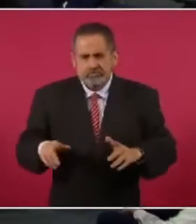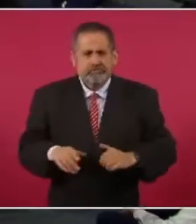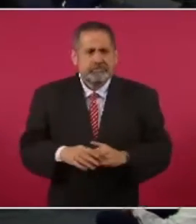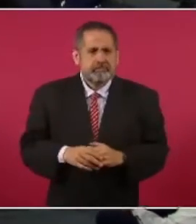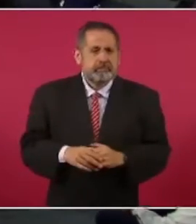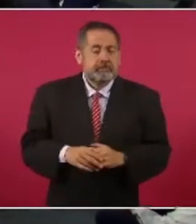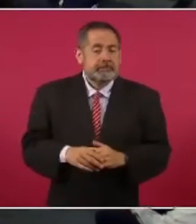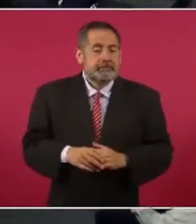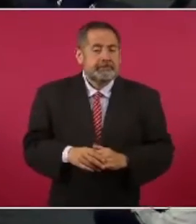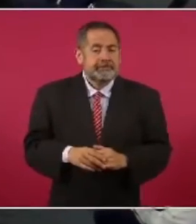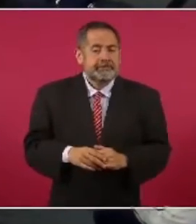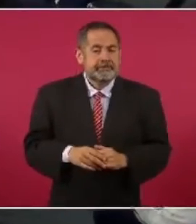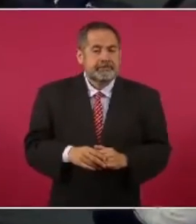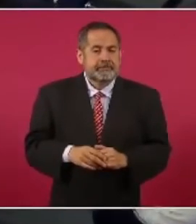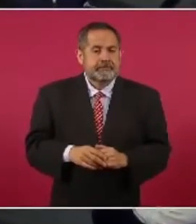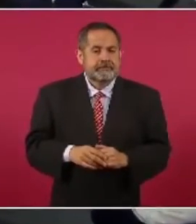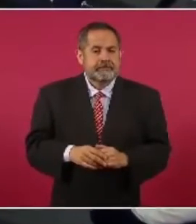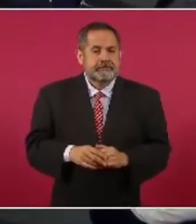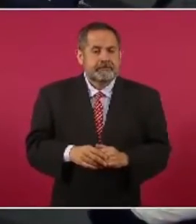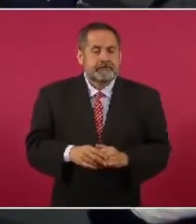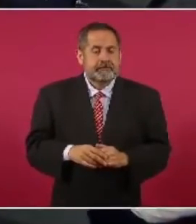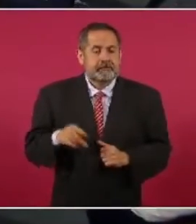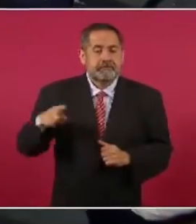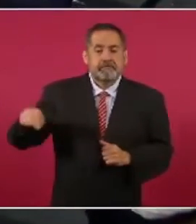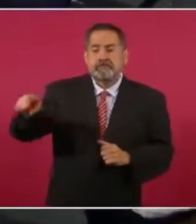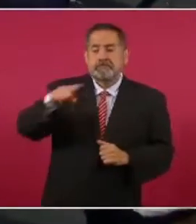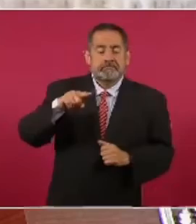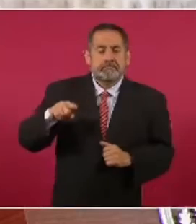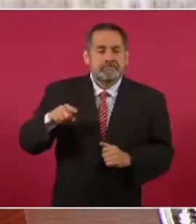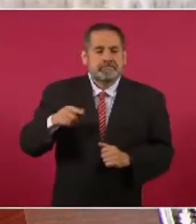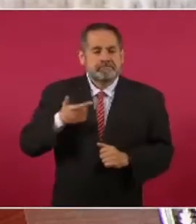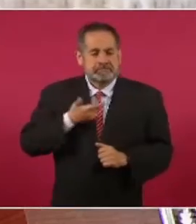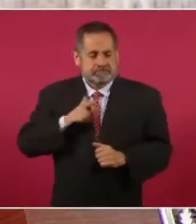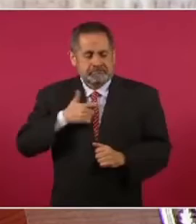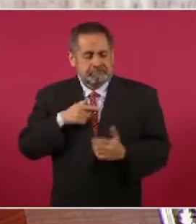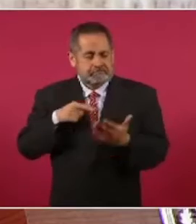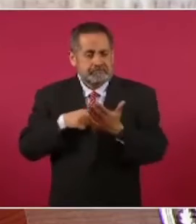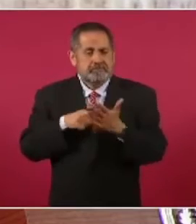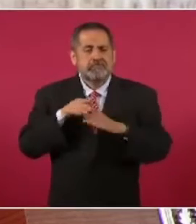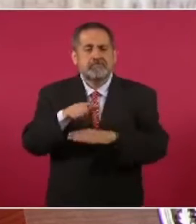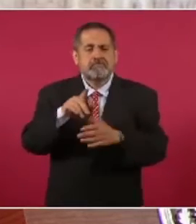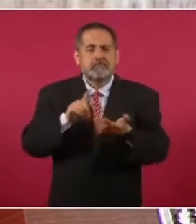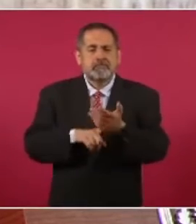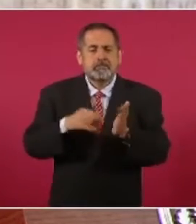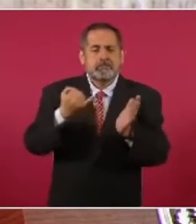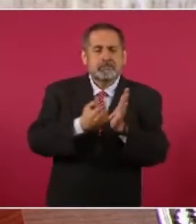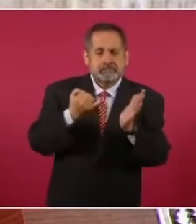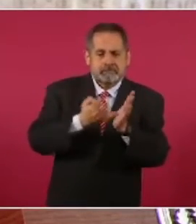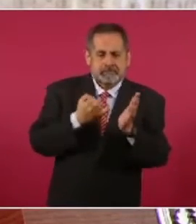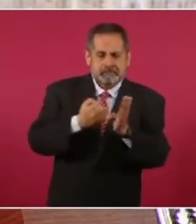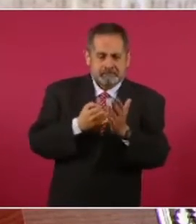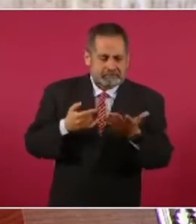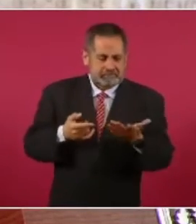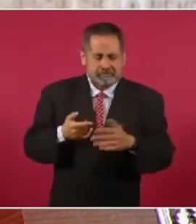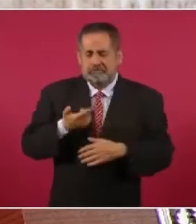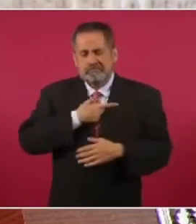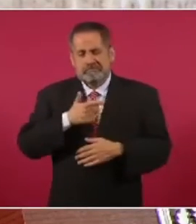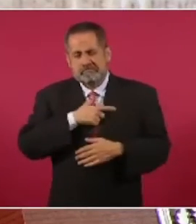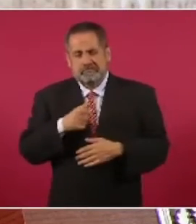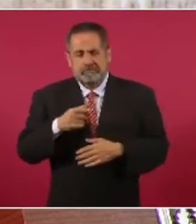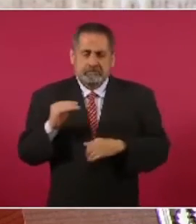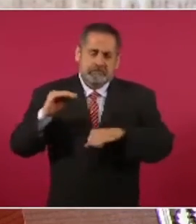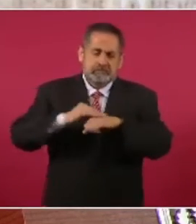y la que menos les gustaba era la fiscal, la de